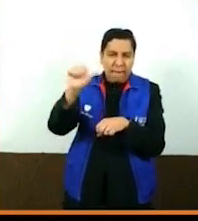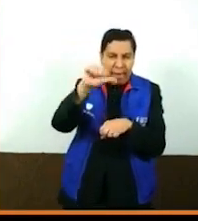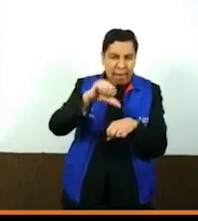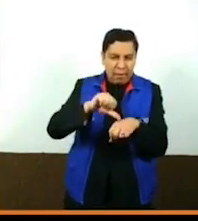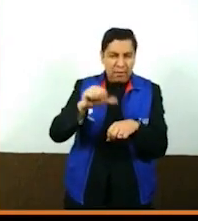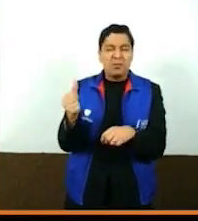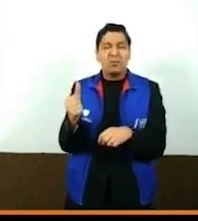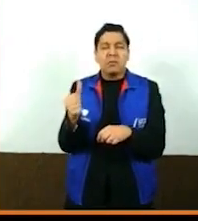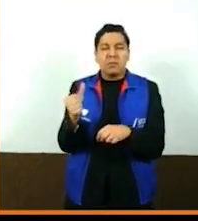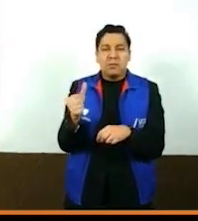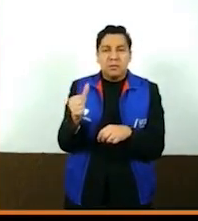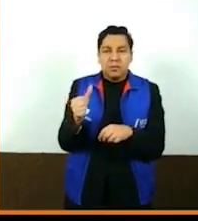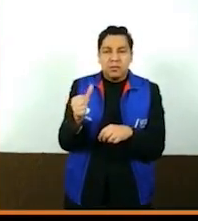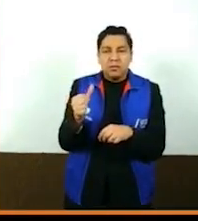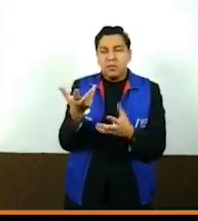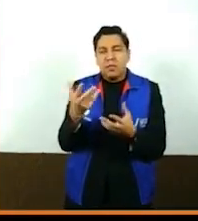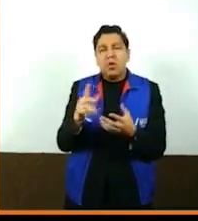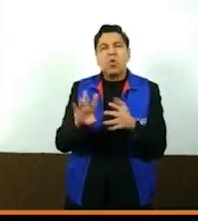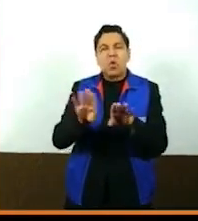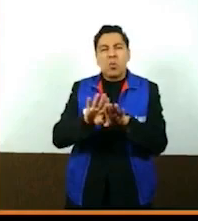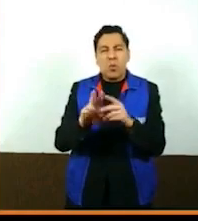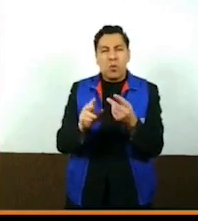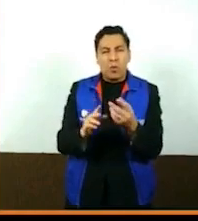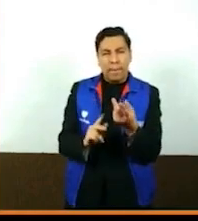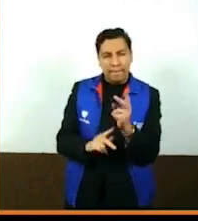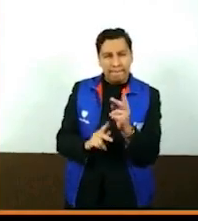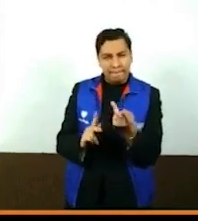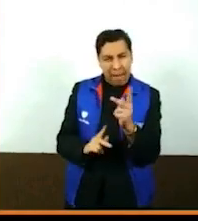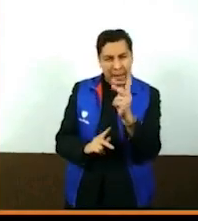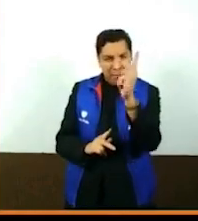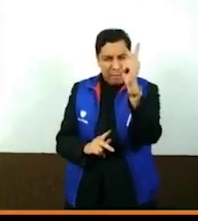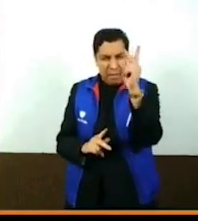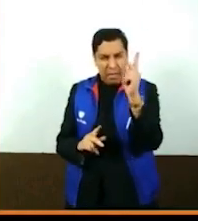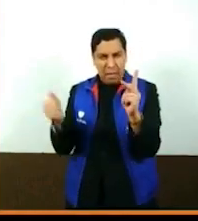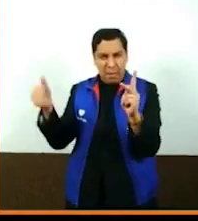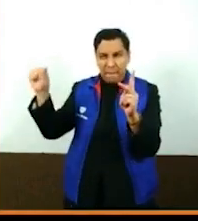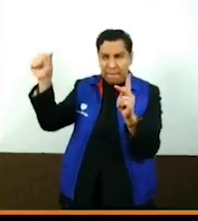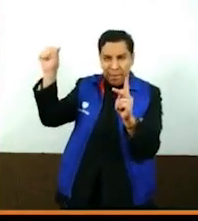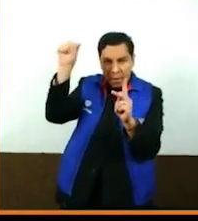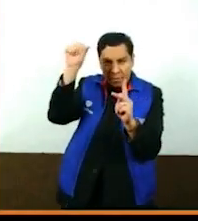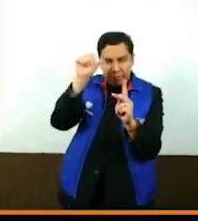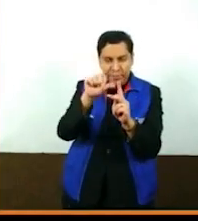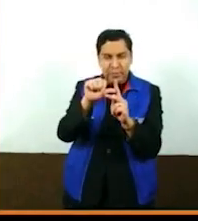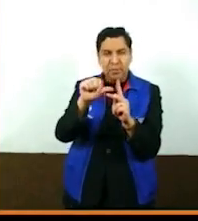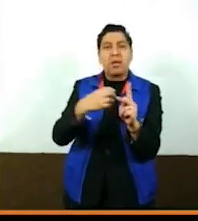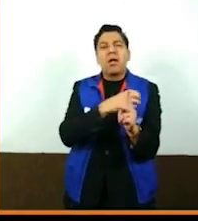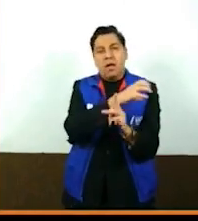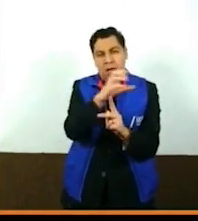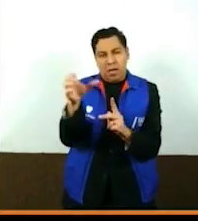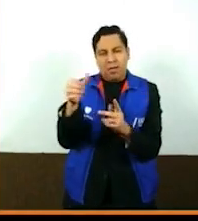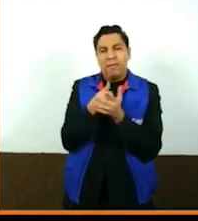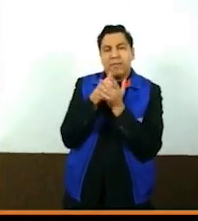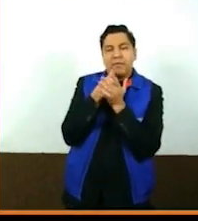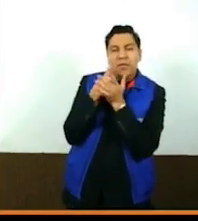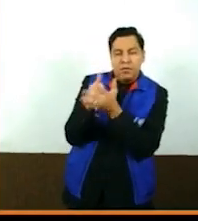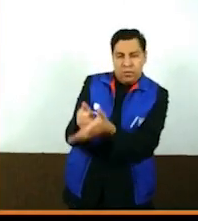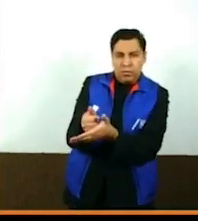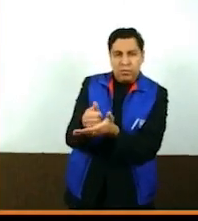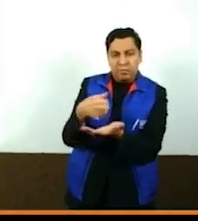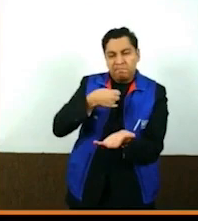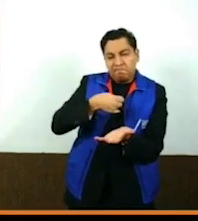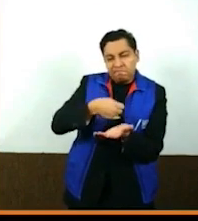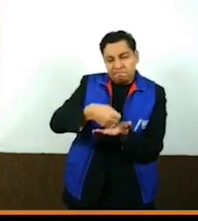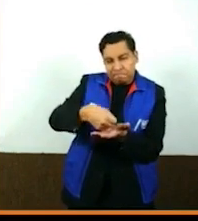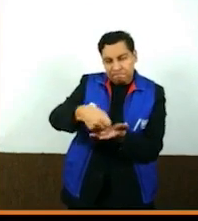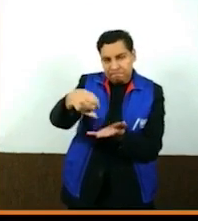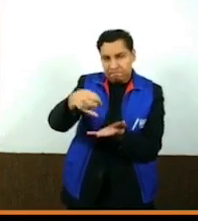impacto en la polinización en la región y que podamos ayudar a estos agricultores. Este proyecto está de una manera inicial dentro de